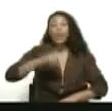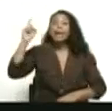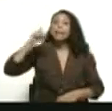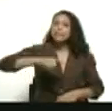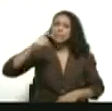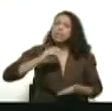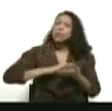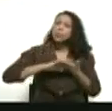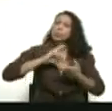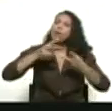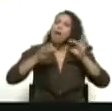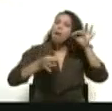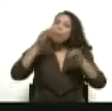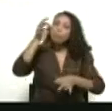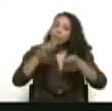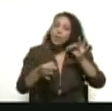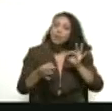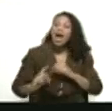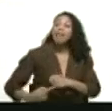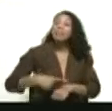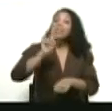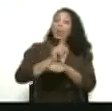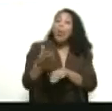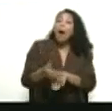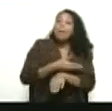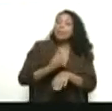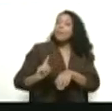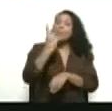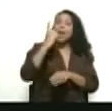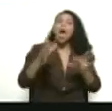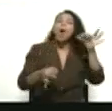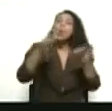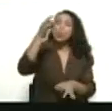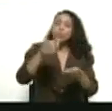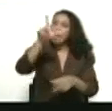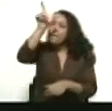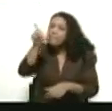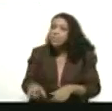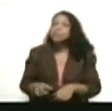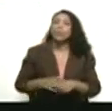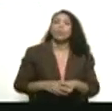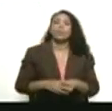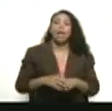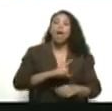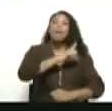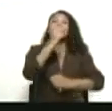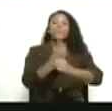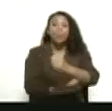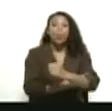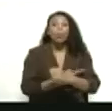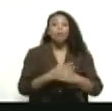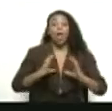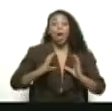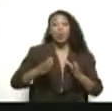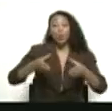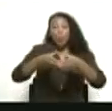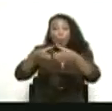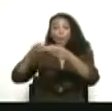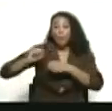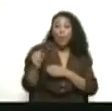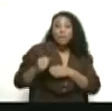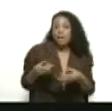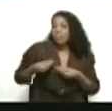de la justicia, ¿no? Que prevalezca la justicia y que fortalezcamos la justicia, pero también que fortalezcamos nuestros cuerpos policiales,